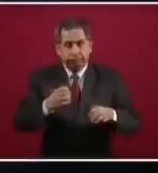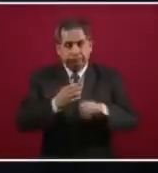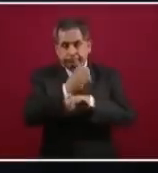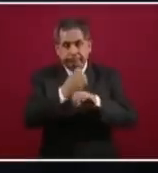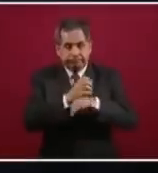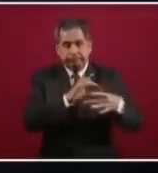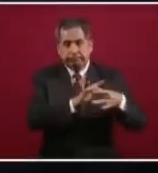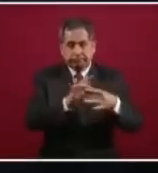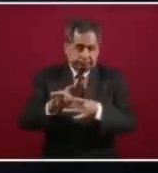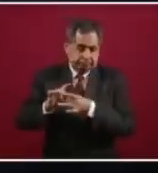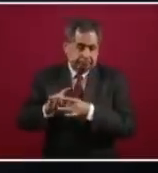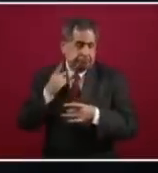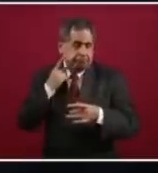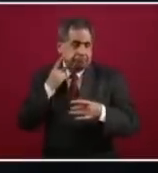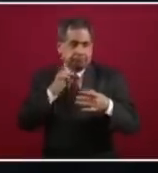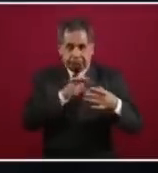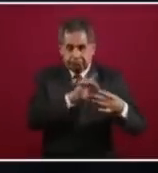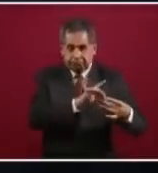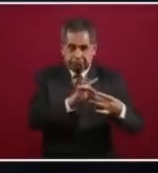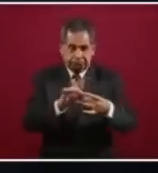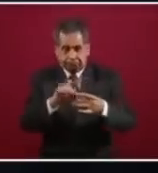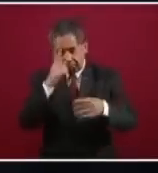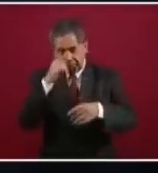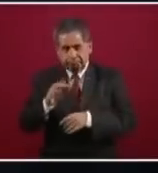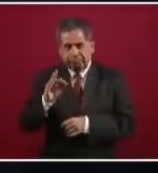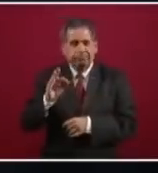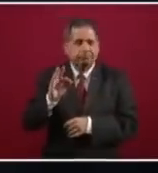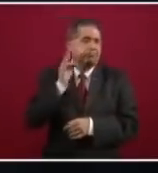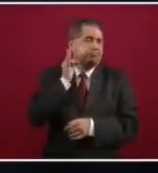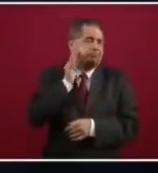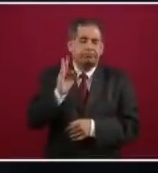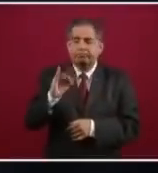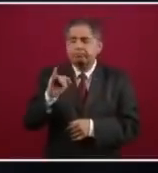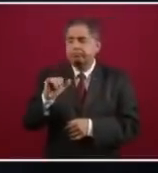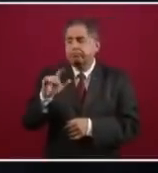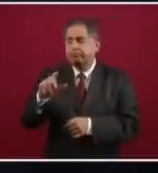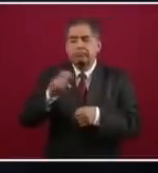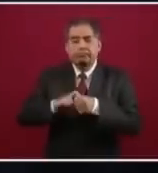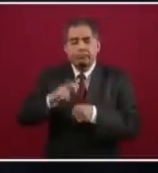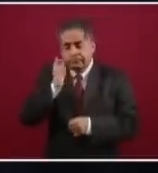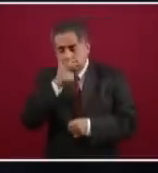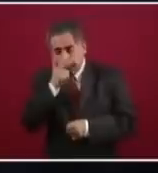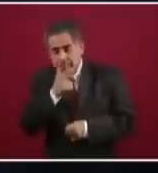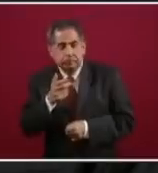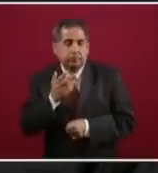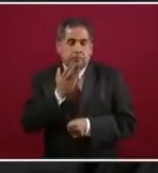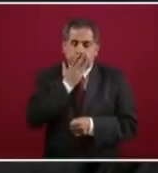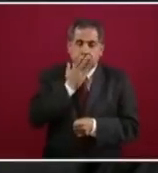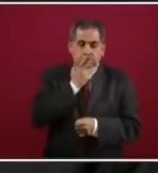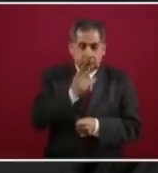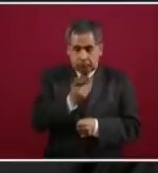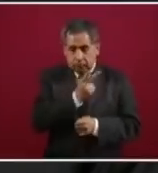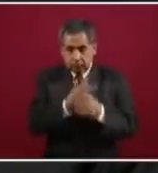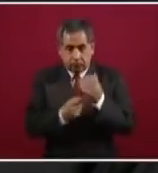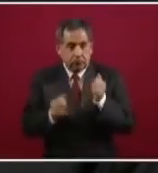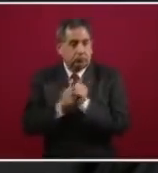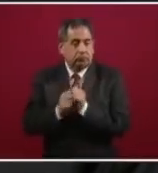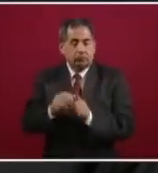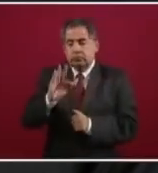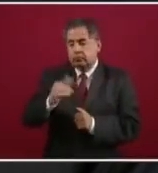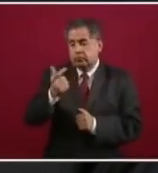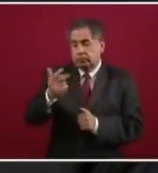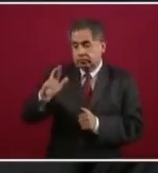estatales de fiscalías ahora, de Chihuahua y de Sonora y con la Fiscalía